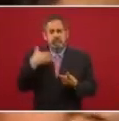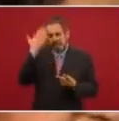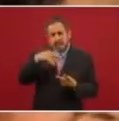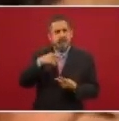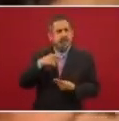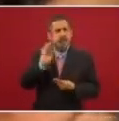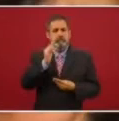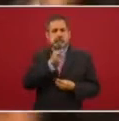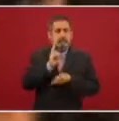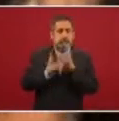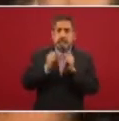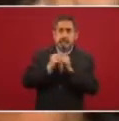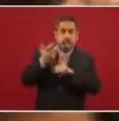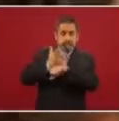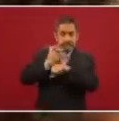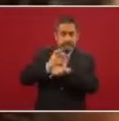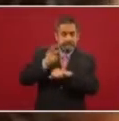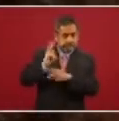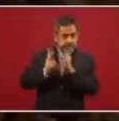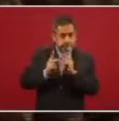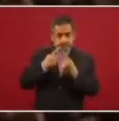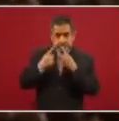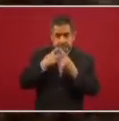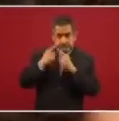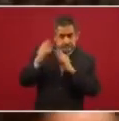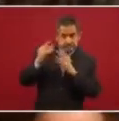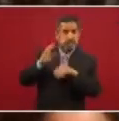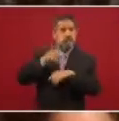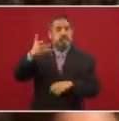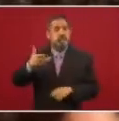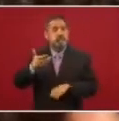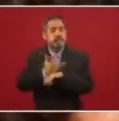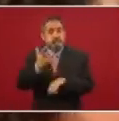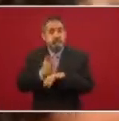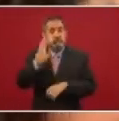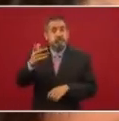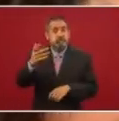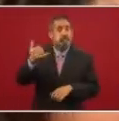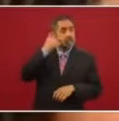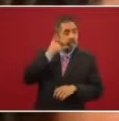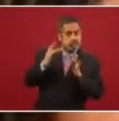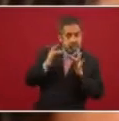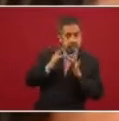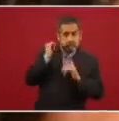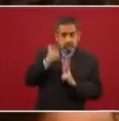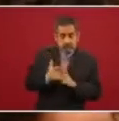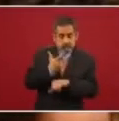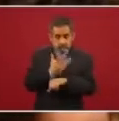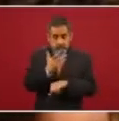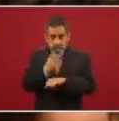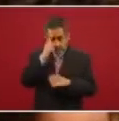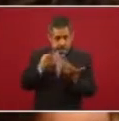si han platicado con eeuu después de esta medida que tomó el gobierno les han llamado a ustedes les han pedido de alguna